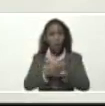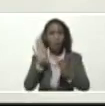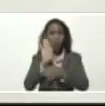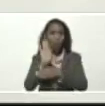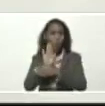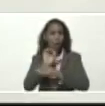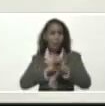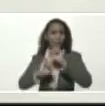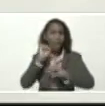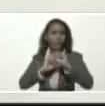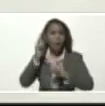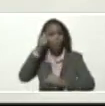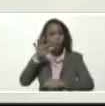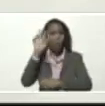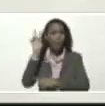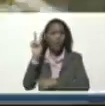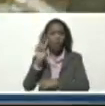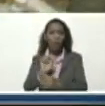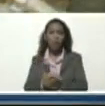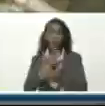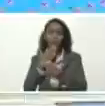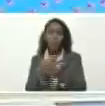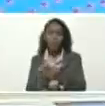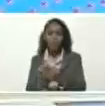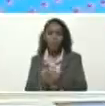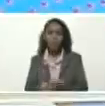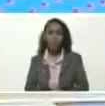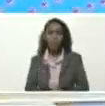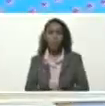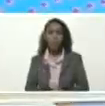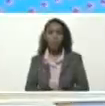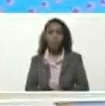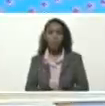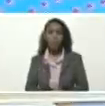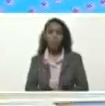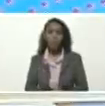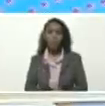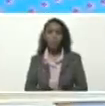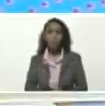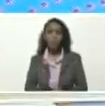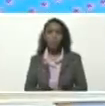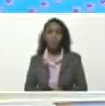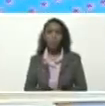y defender al pueblo venezolano. Muchas gracias. Venga, amigos de Venezuela.